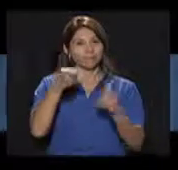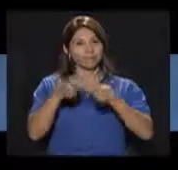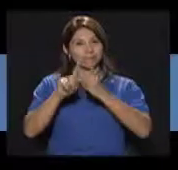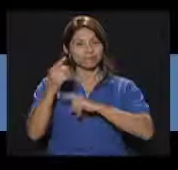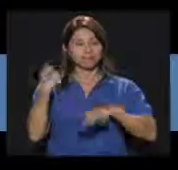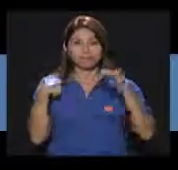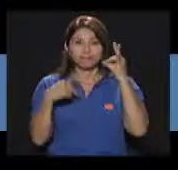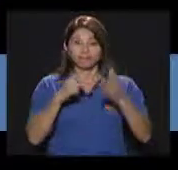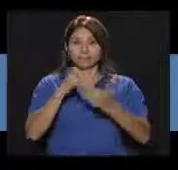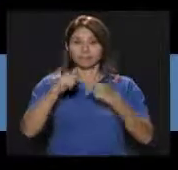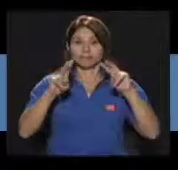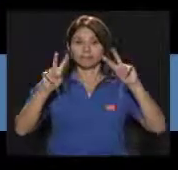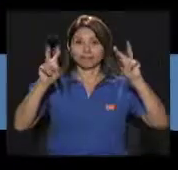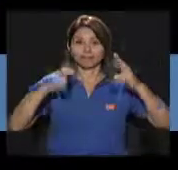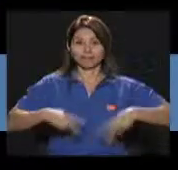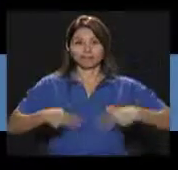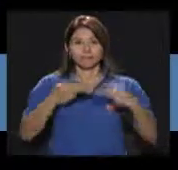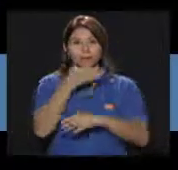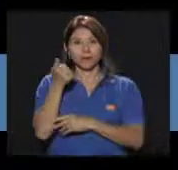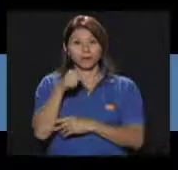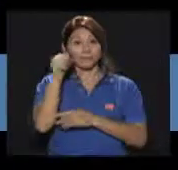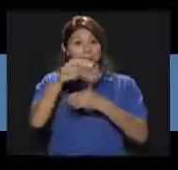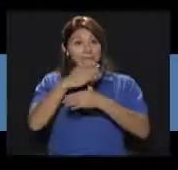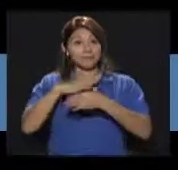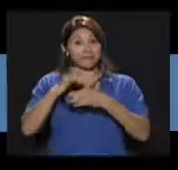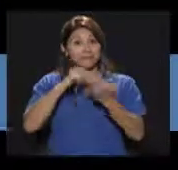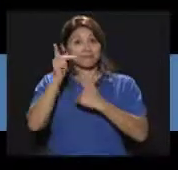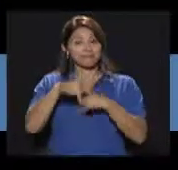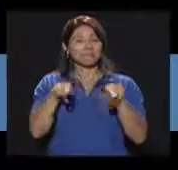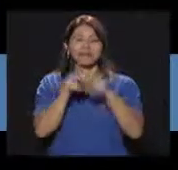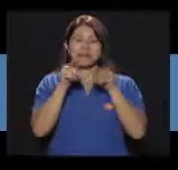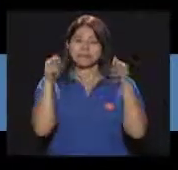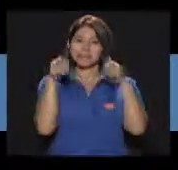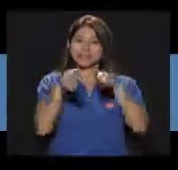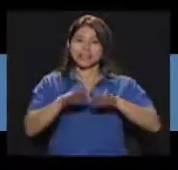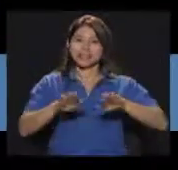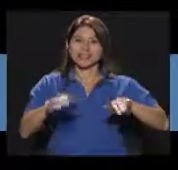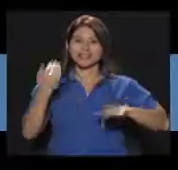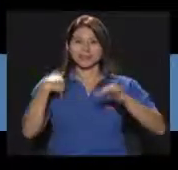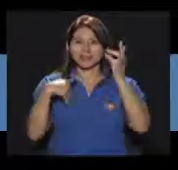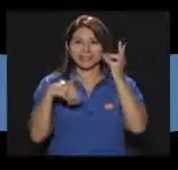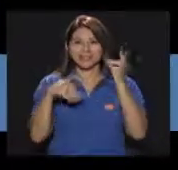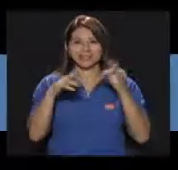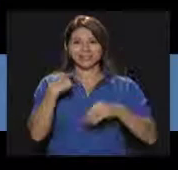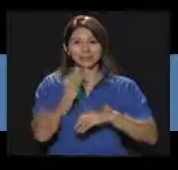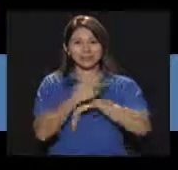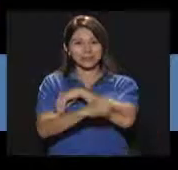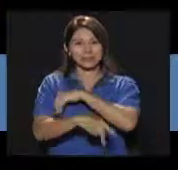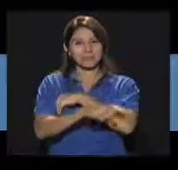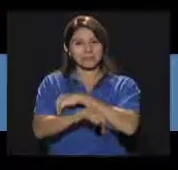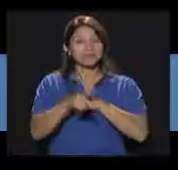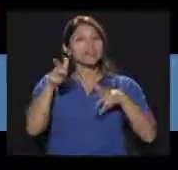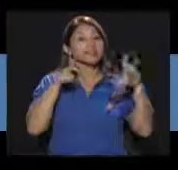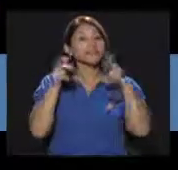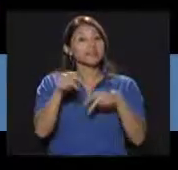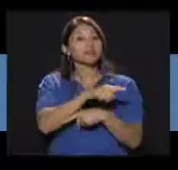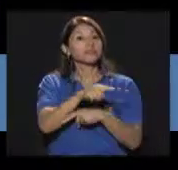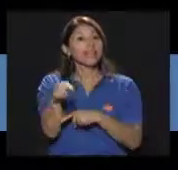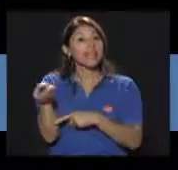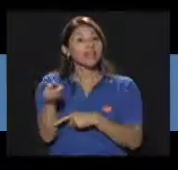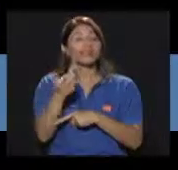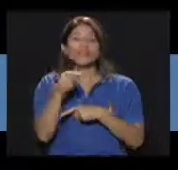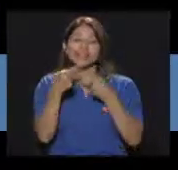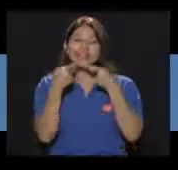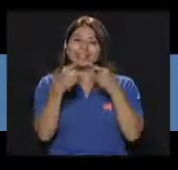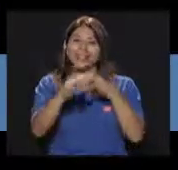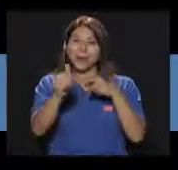Hola amigos y amigas de Vivir Mejor. Esta sección también la dedicamos a los niños y niñas de nuestro país. Escuchemos lo que algunos de